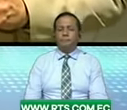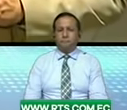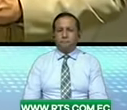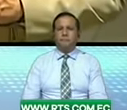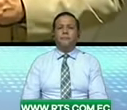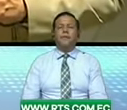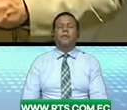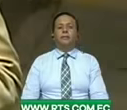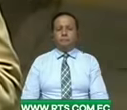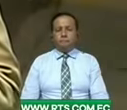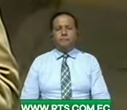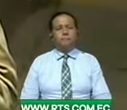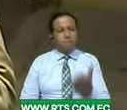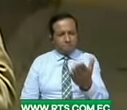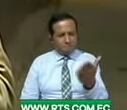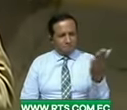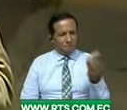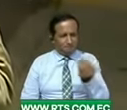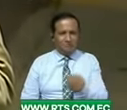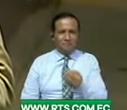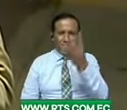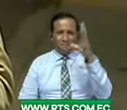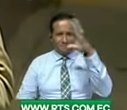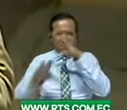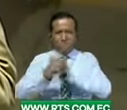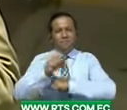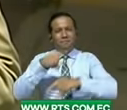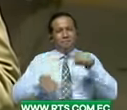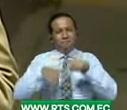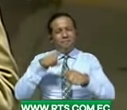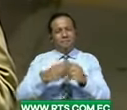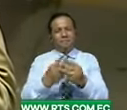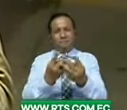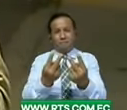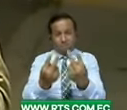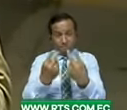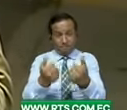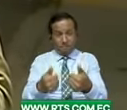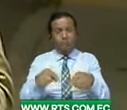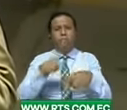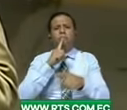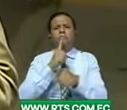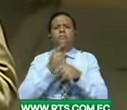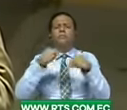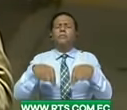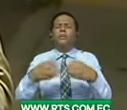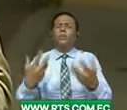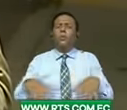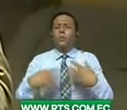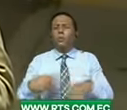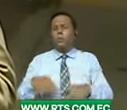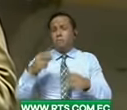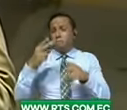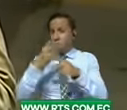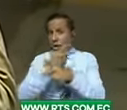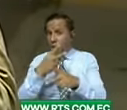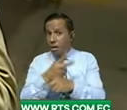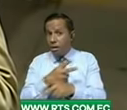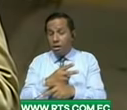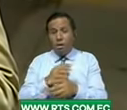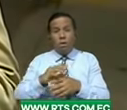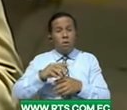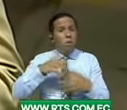Querida Adriana, Annalie también, muy buenas noches, amigos televidentes. Así es, pues, al parecer la delincuencia no se va de